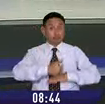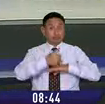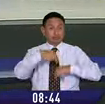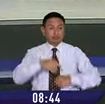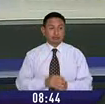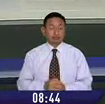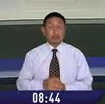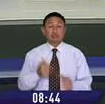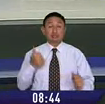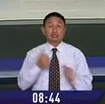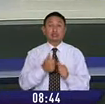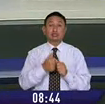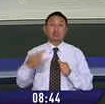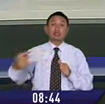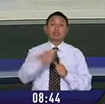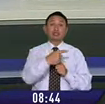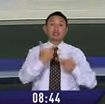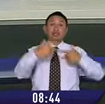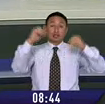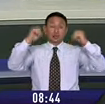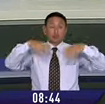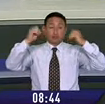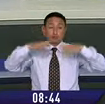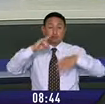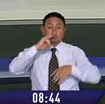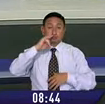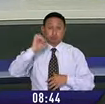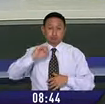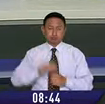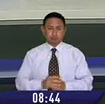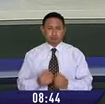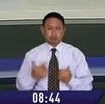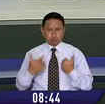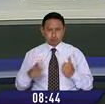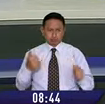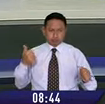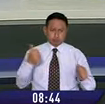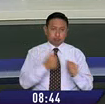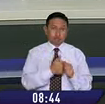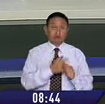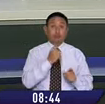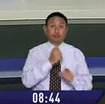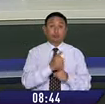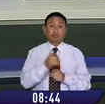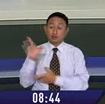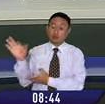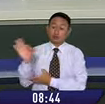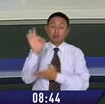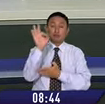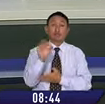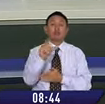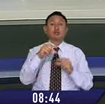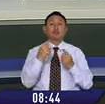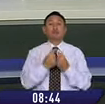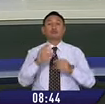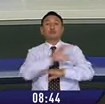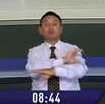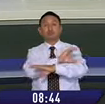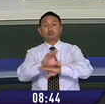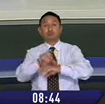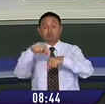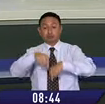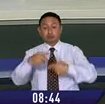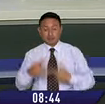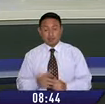La famosa llegada del fenómeno del niño es inminente. Por ello, los representantes de los sectores productivos se preparan